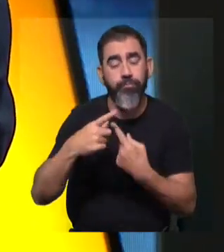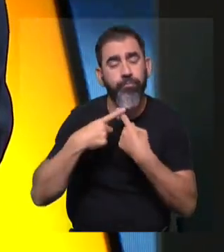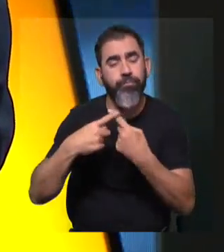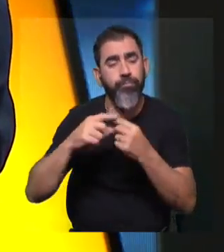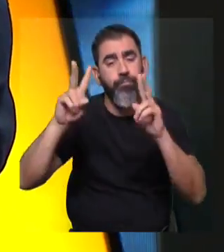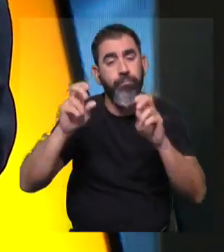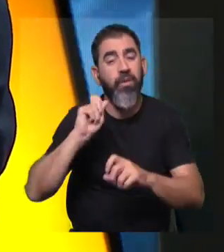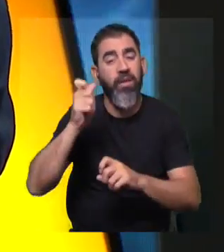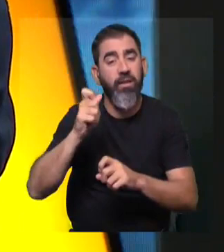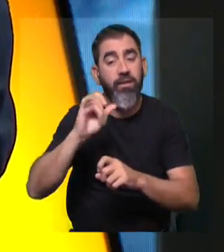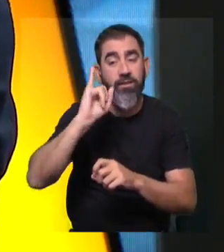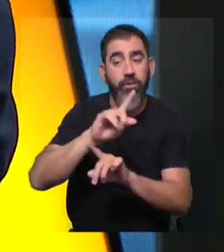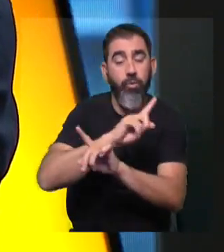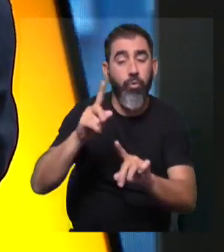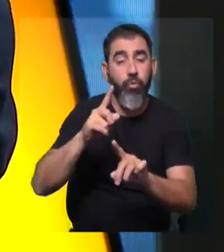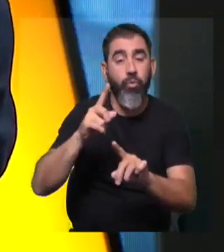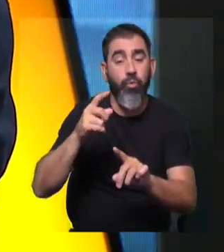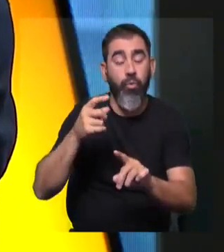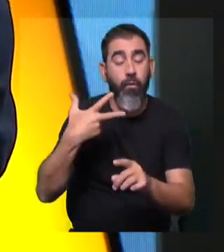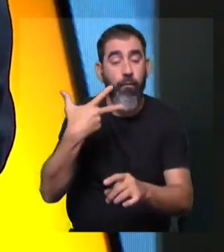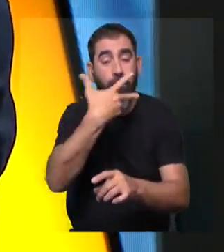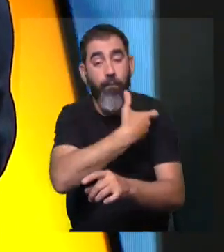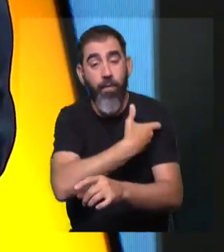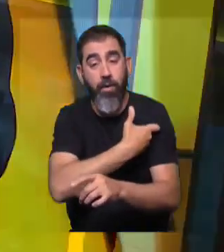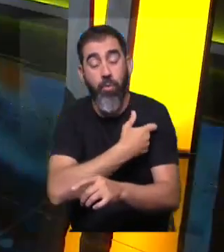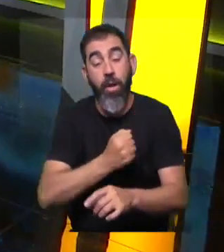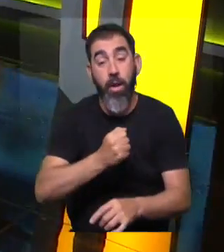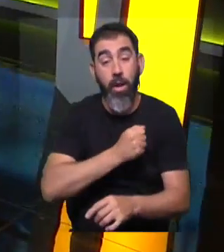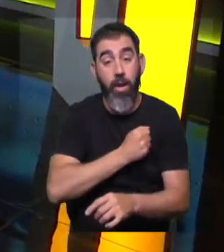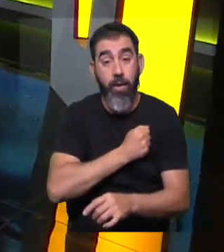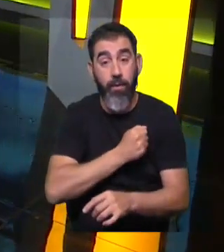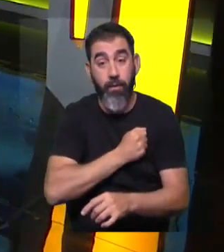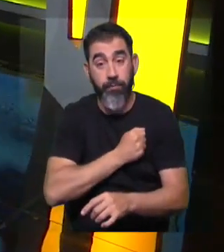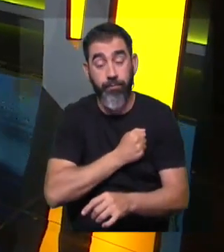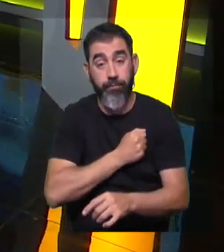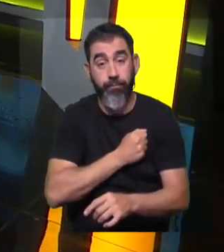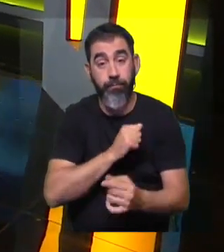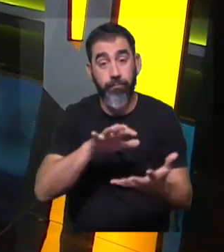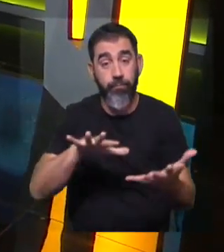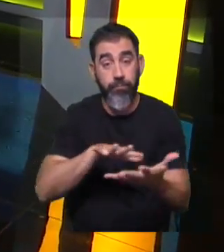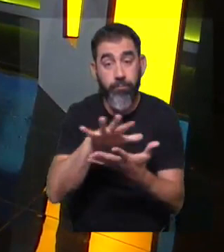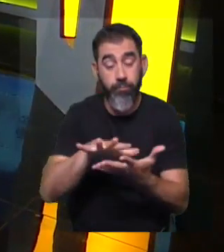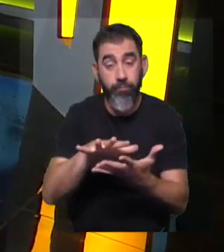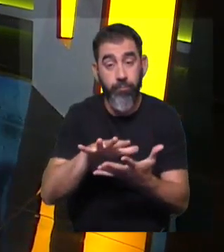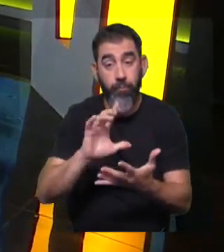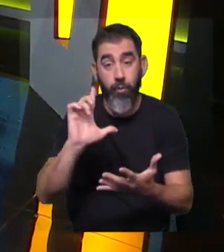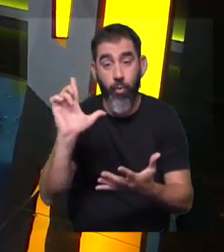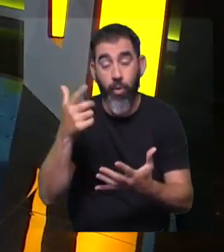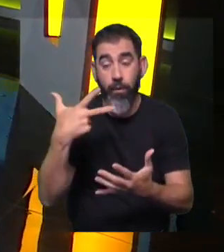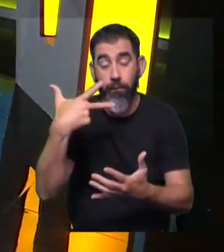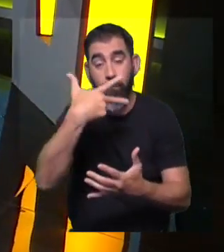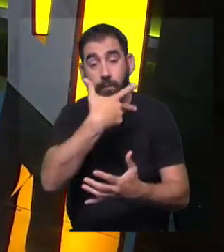el tema de quién accedía y quién no a las vacunas, y Canadá tenía la situación peculiar de que no tenía acceso a las